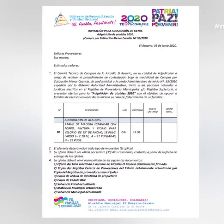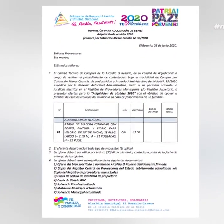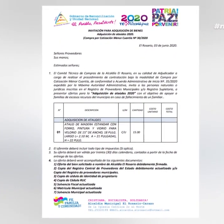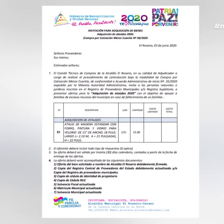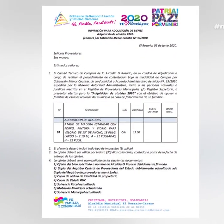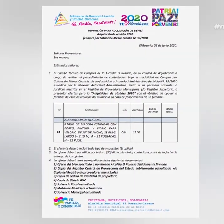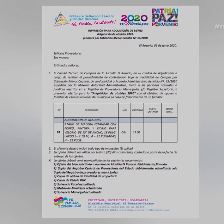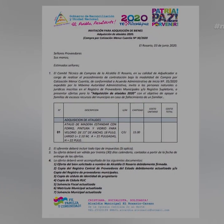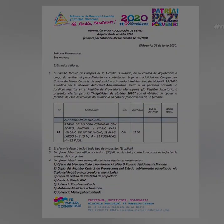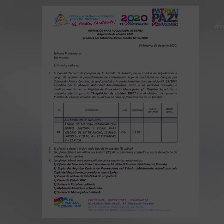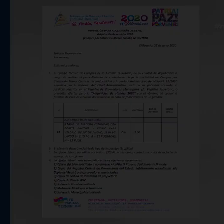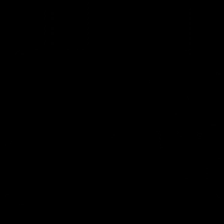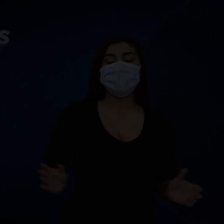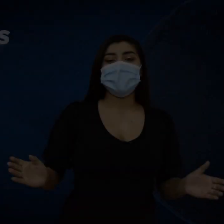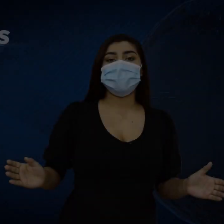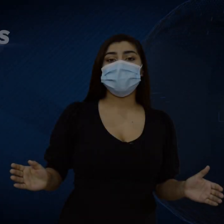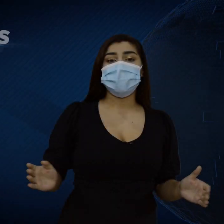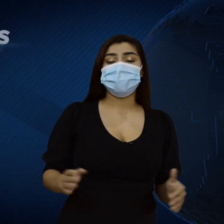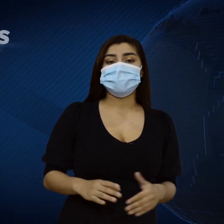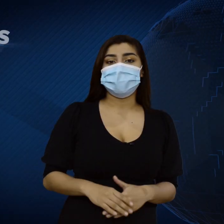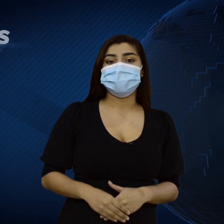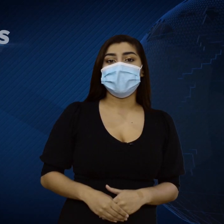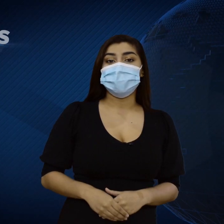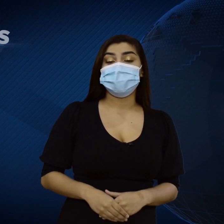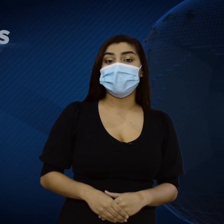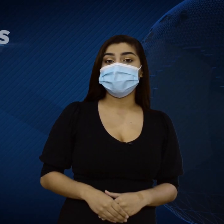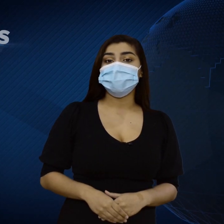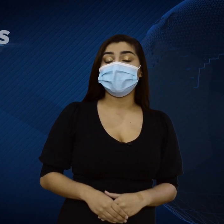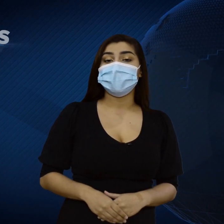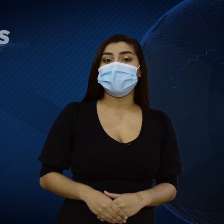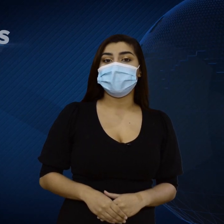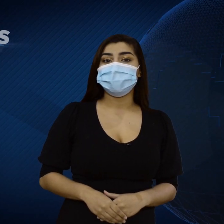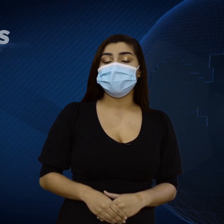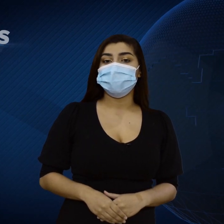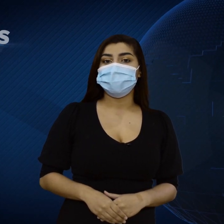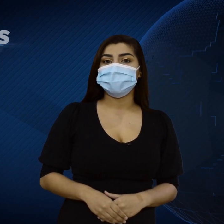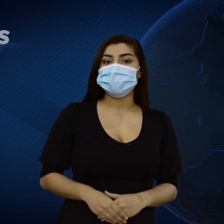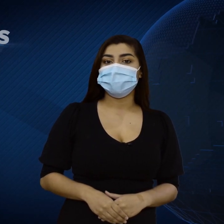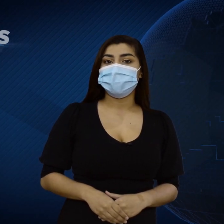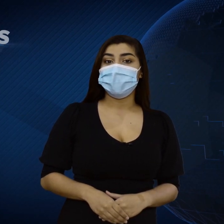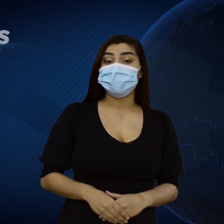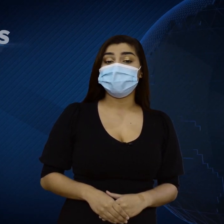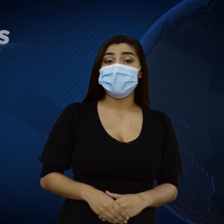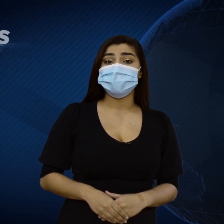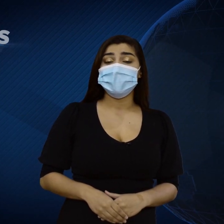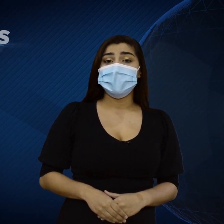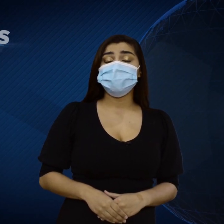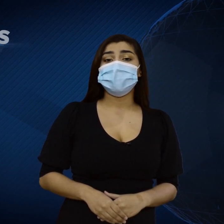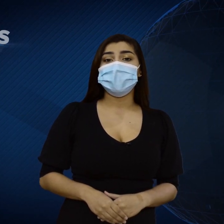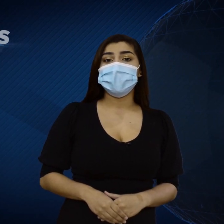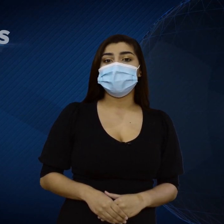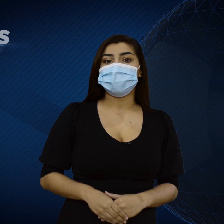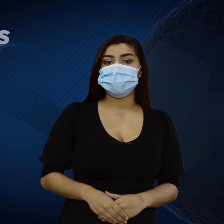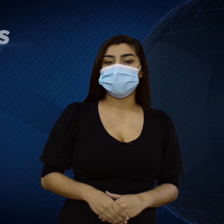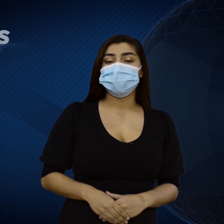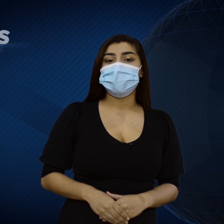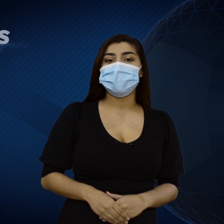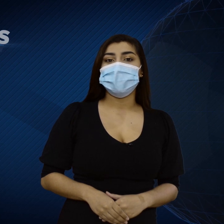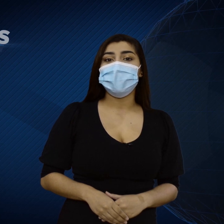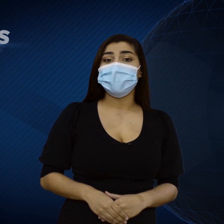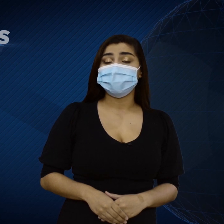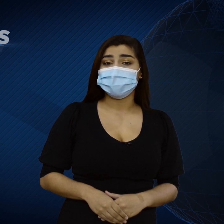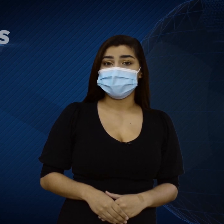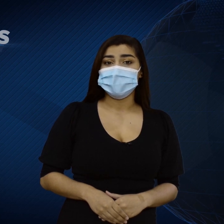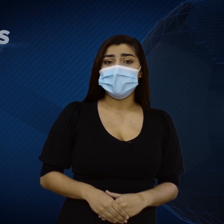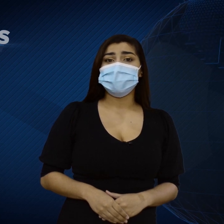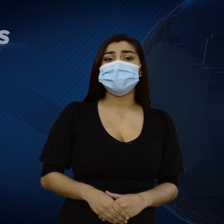15 ataúdes por menor cuantía. Médicos especialistas advierten sobre la gravedad del COVID-19 en el país y sugieren a la población tome medidas